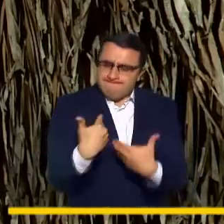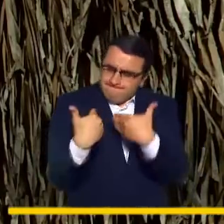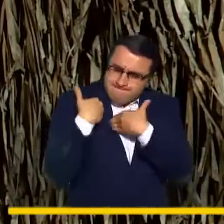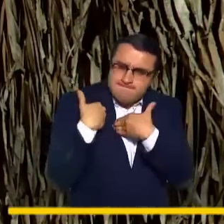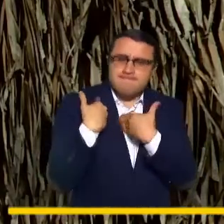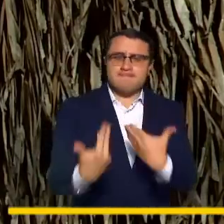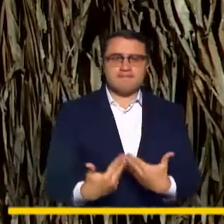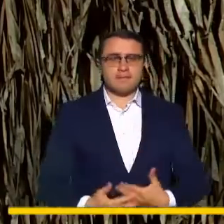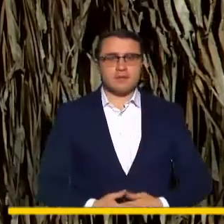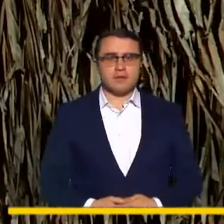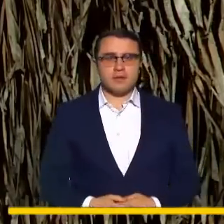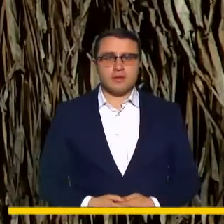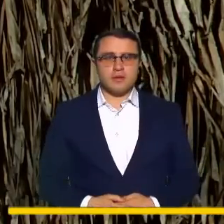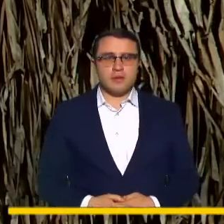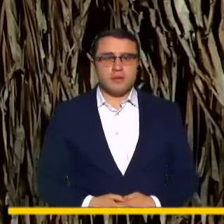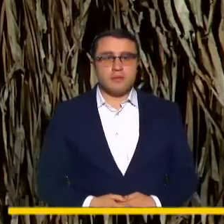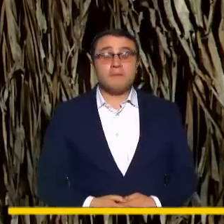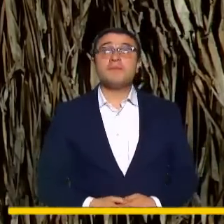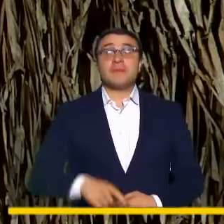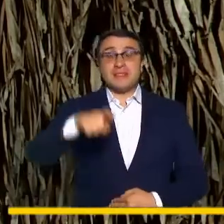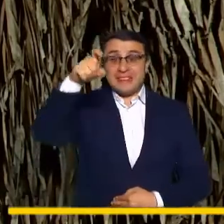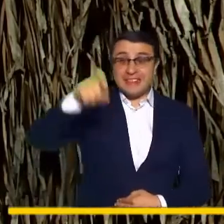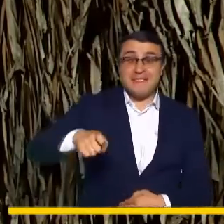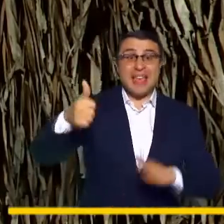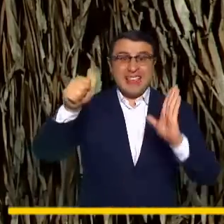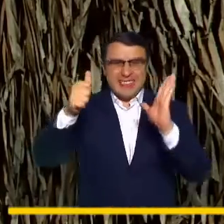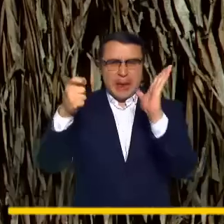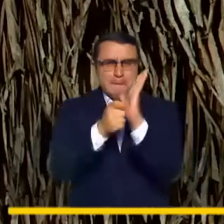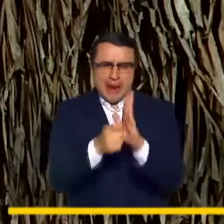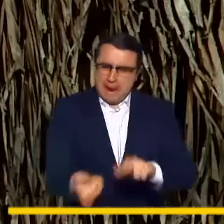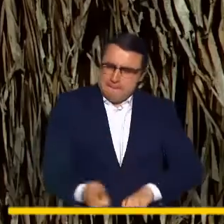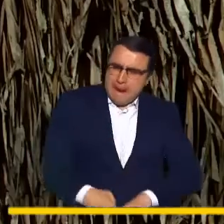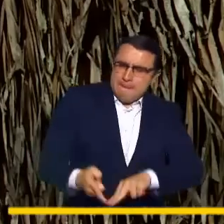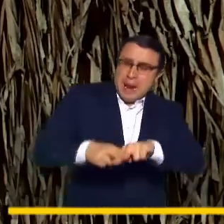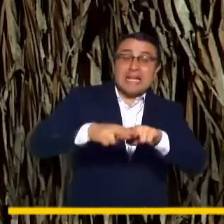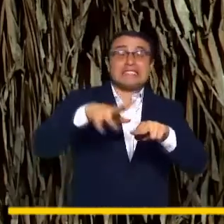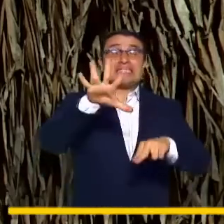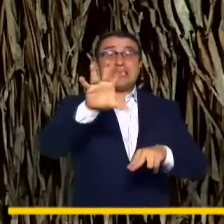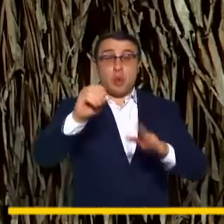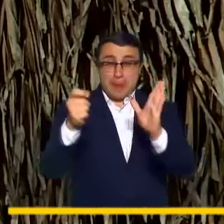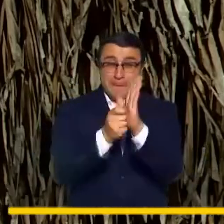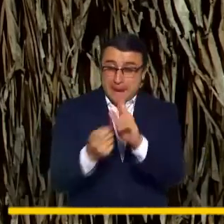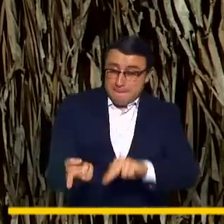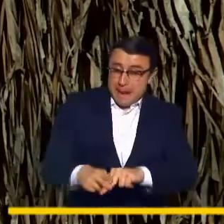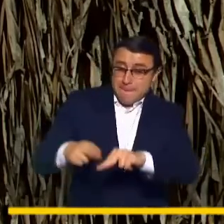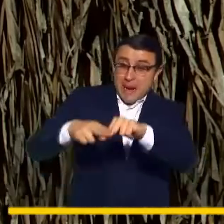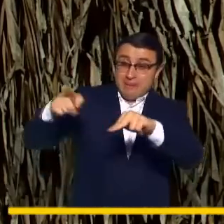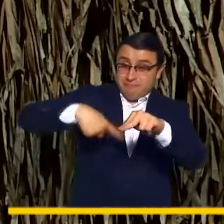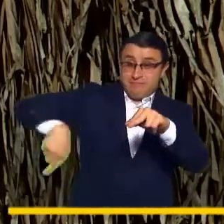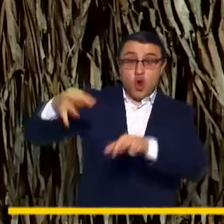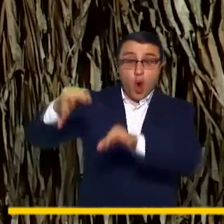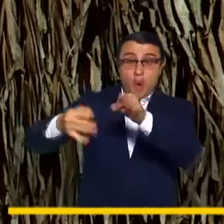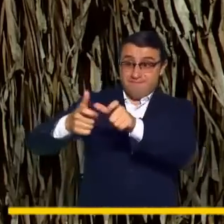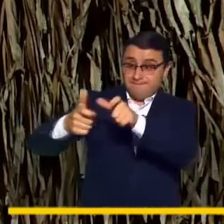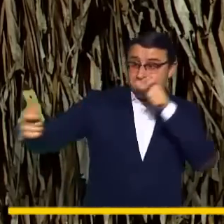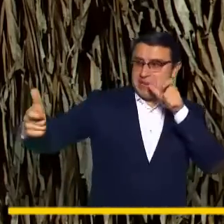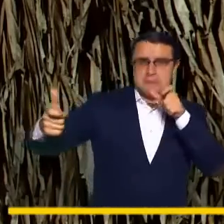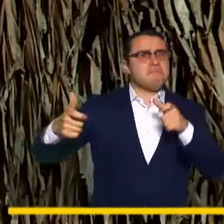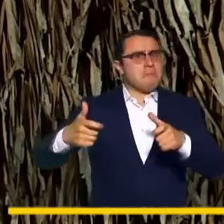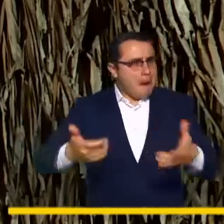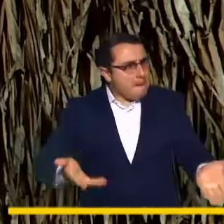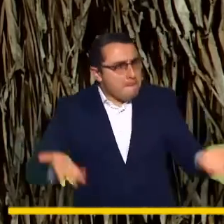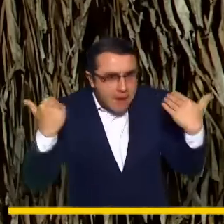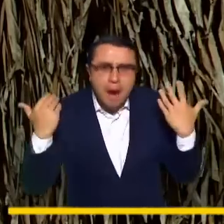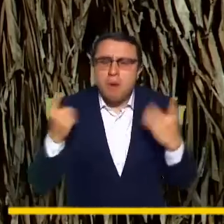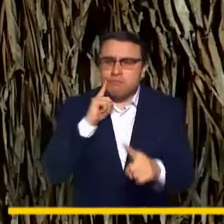Que tenemos que multiplicarlo por 10, por 50 el número de jueces, hagámoslo, para que